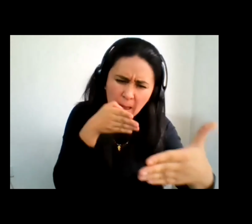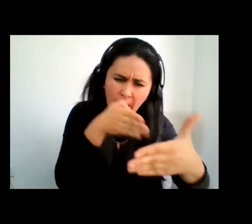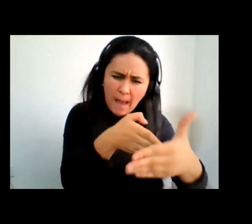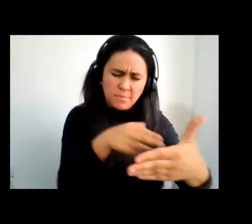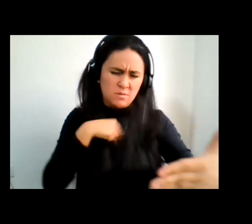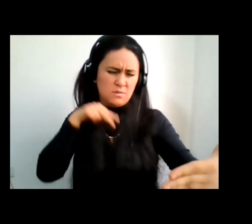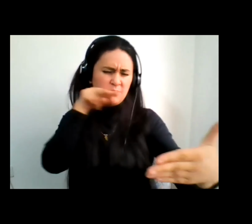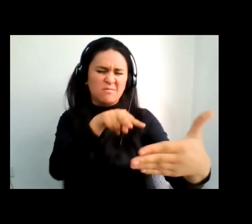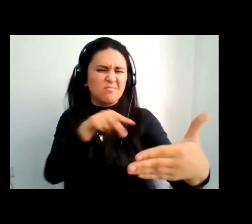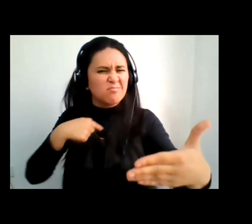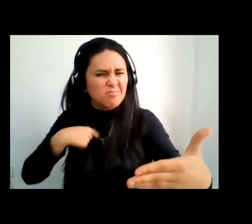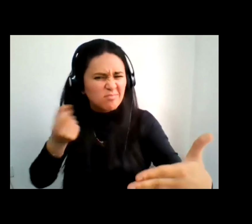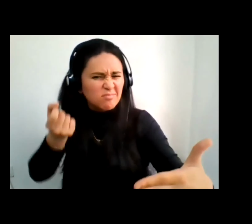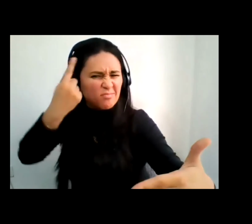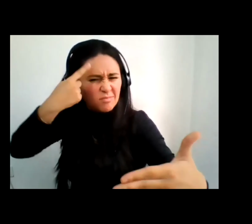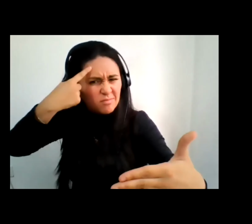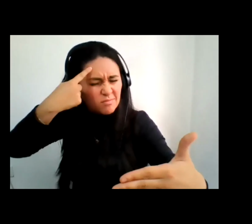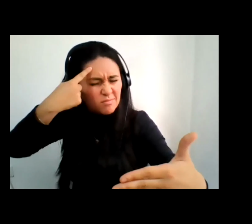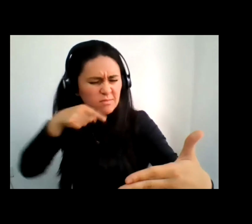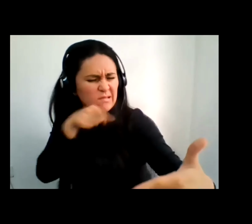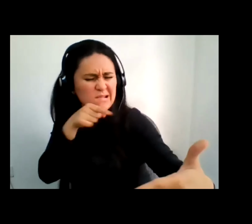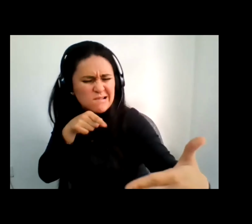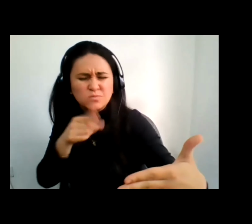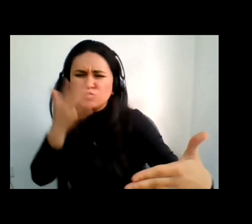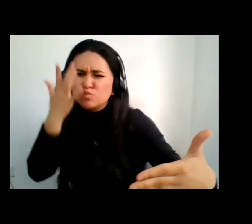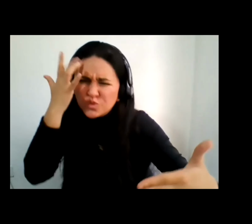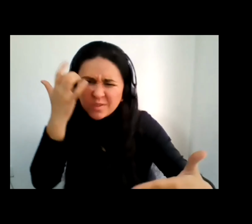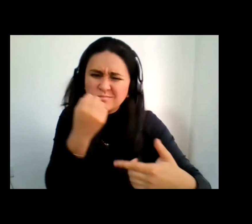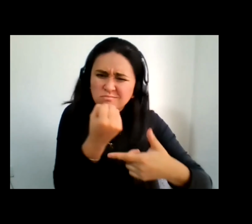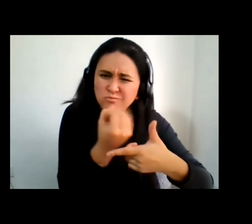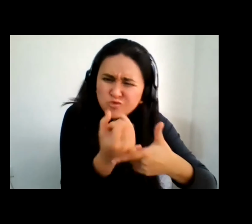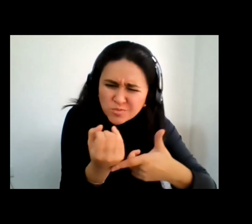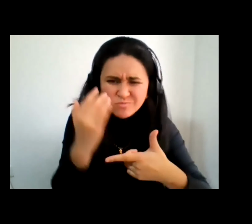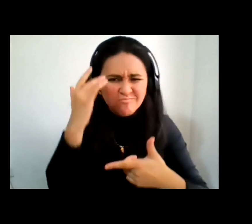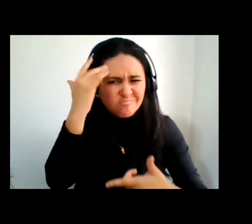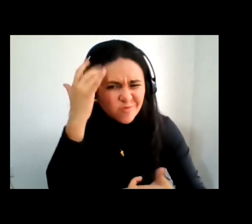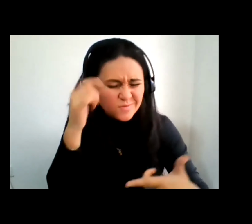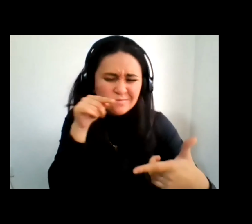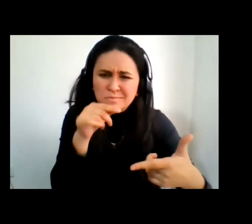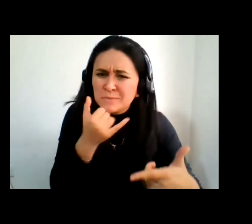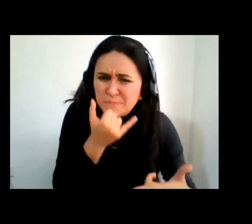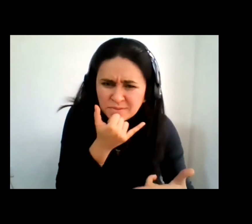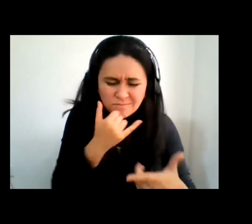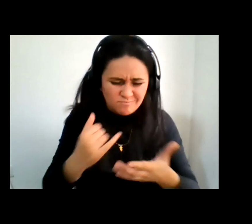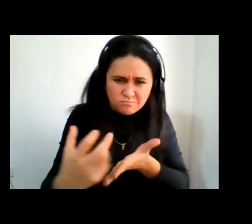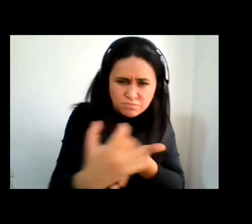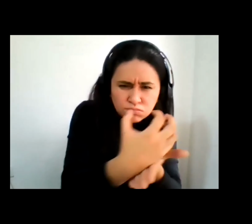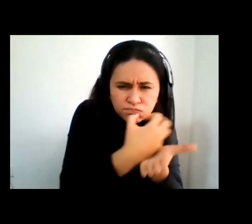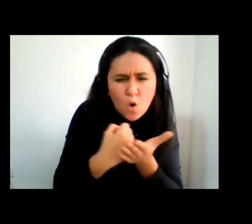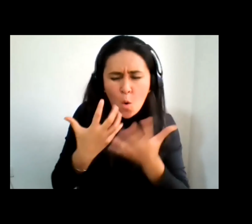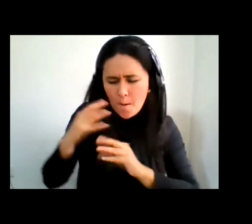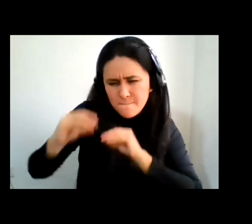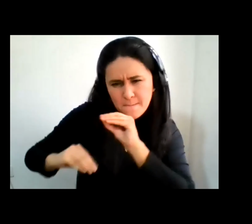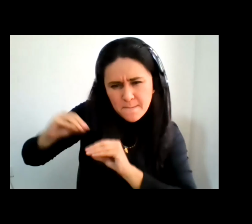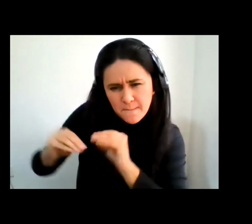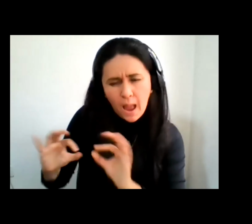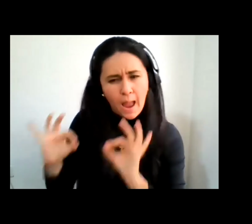interpretamos este tipo de indicadores, y cómo traducir esta información como un insumo en la formulación de